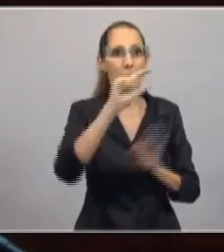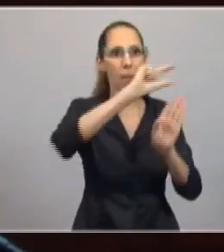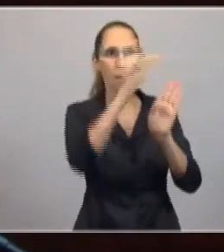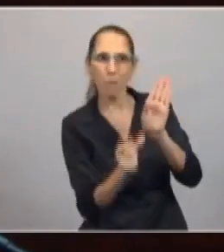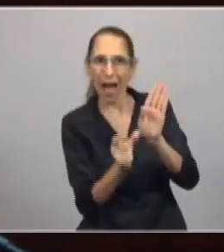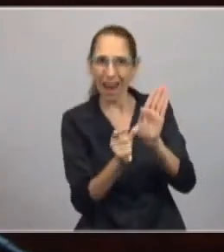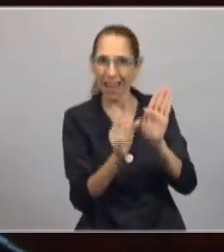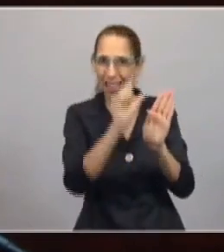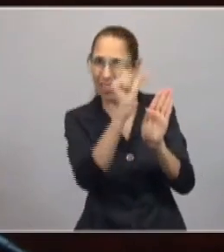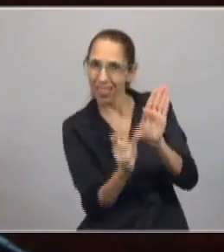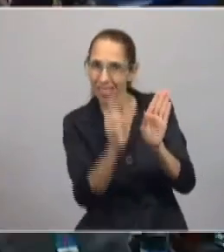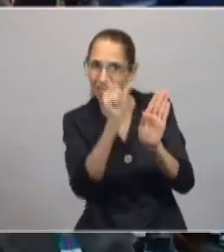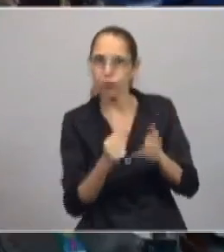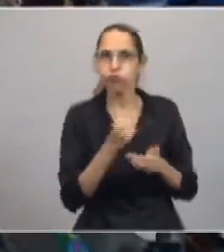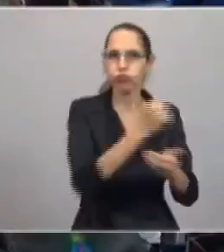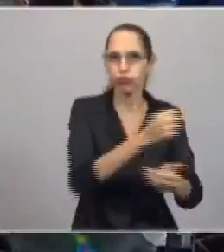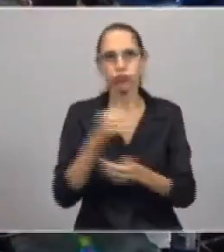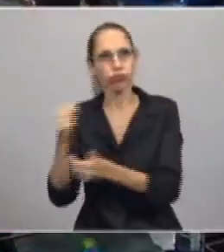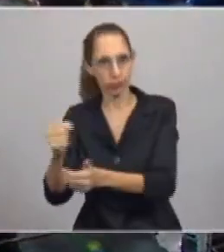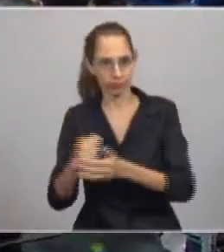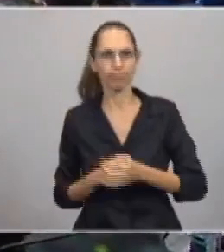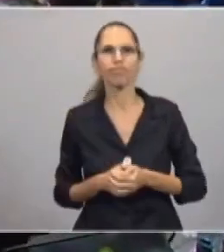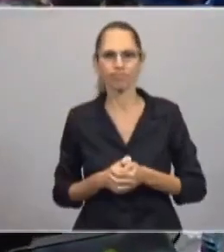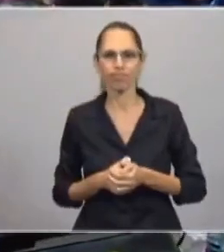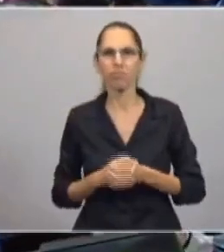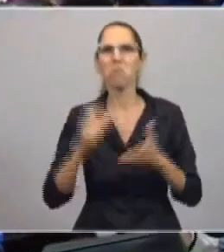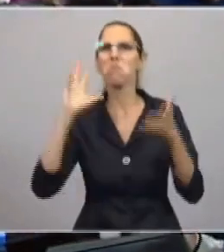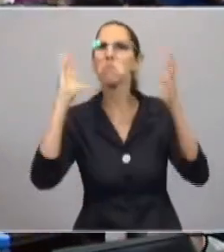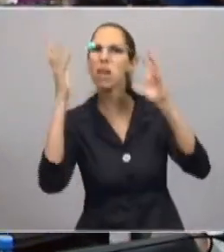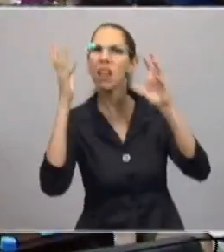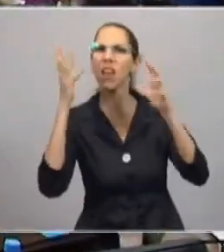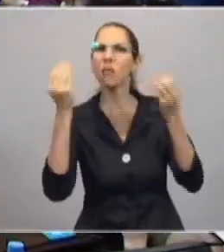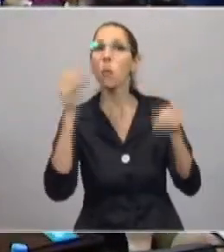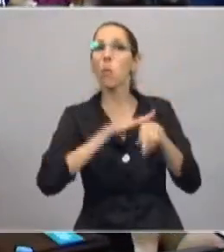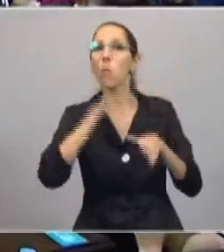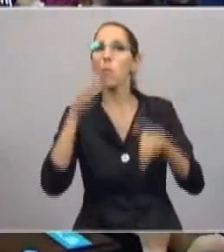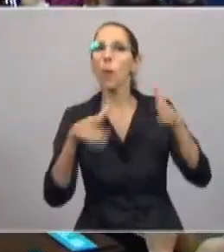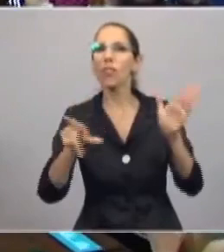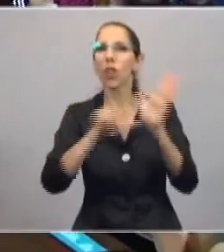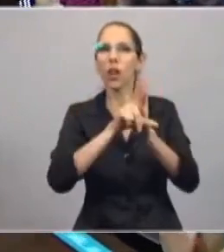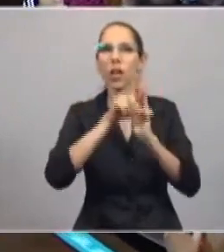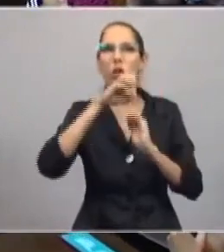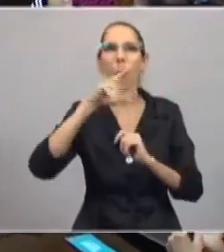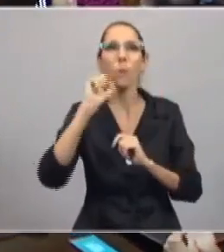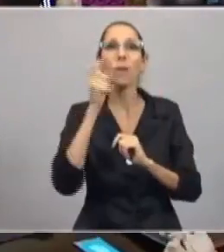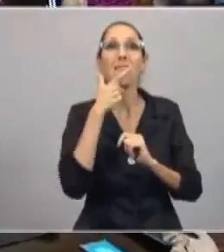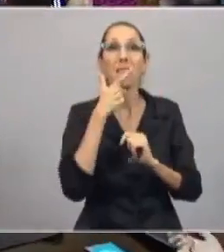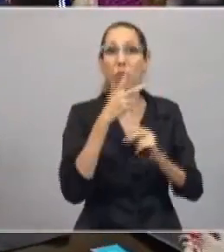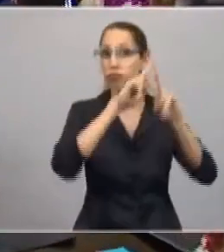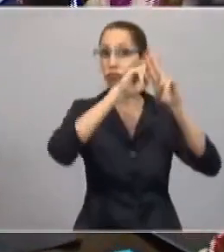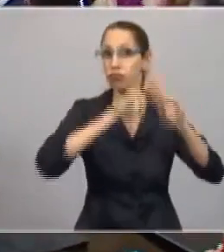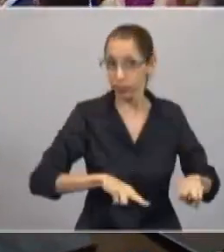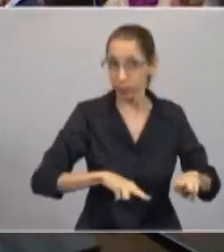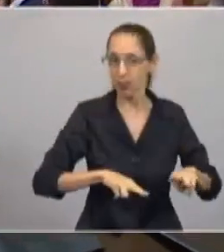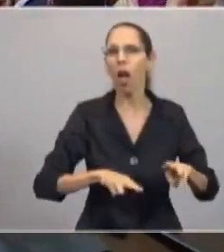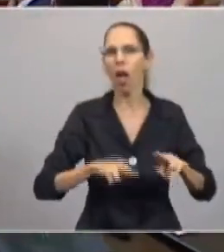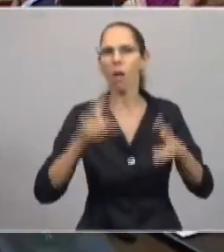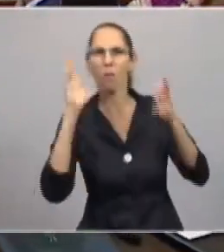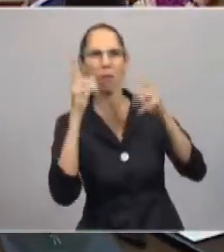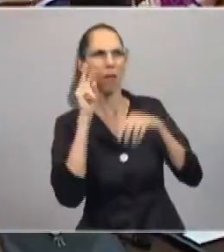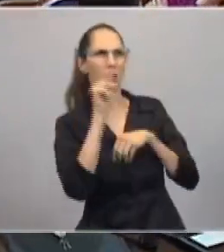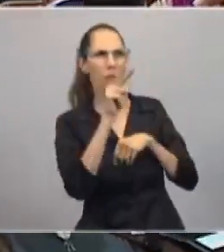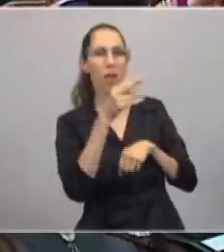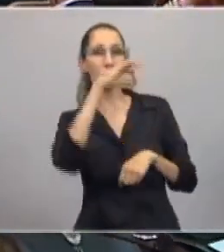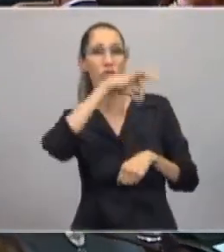Recapitulemos. Milei, después de la ley ómnibus, le sacó del bolsillo parte del sueldo de los